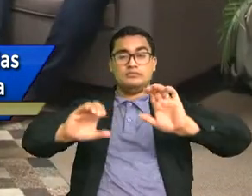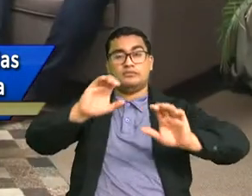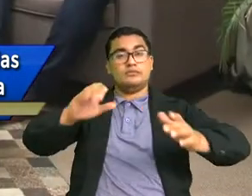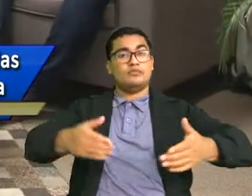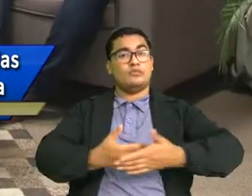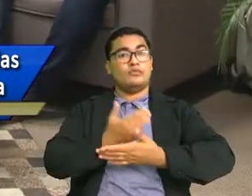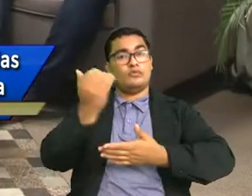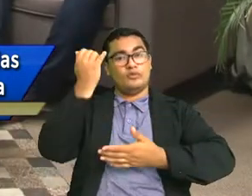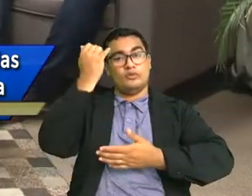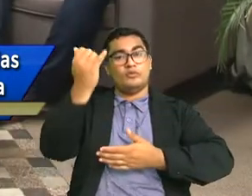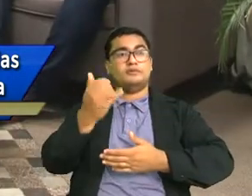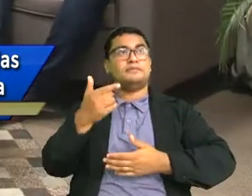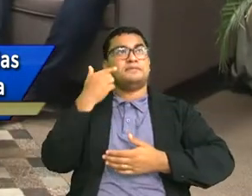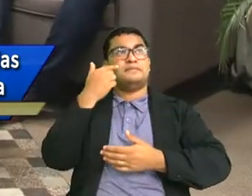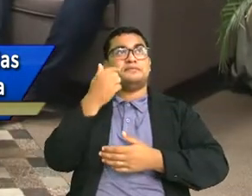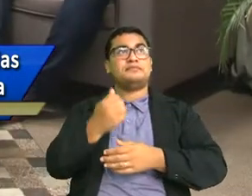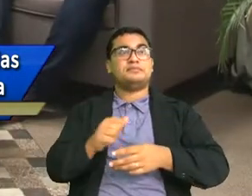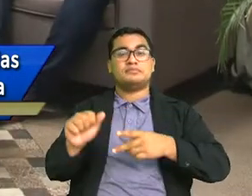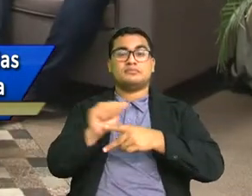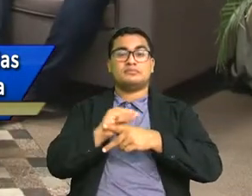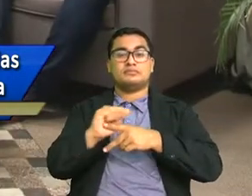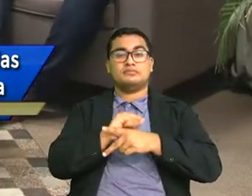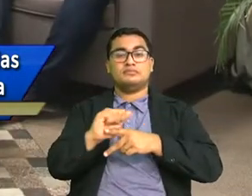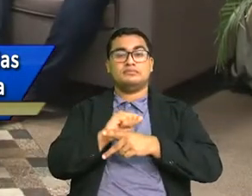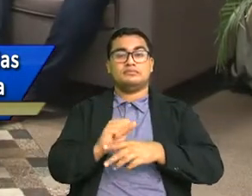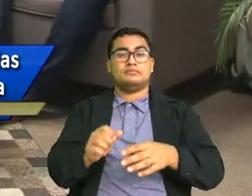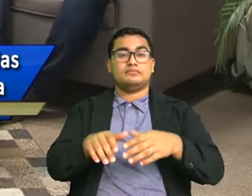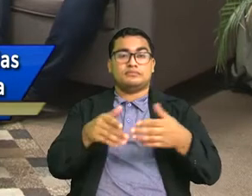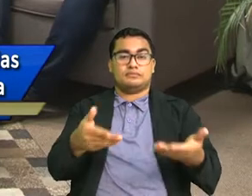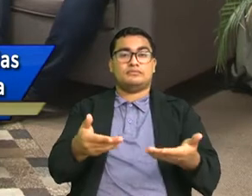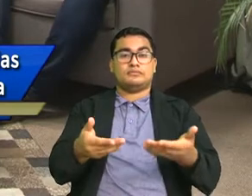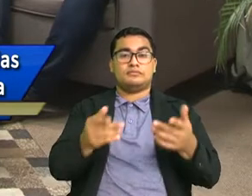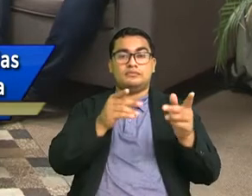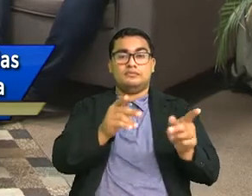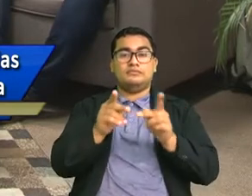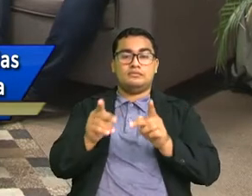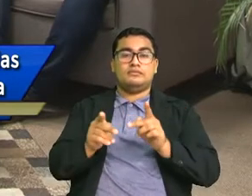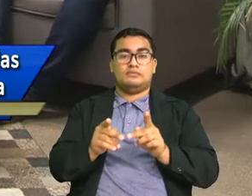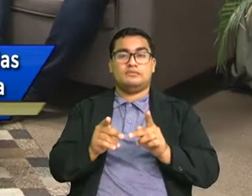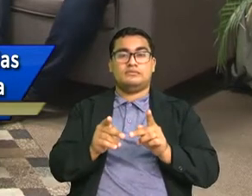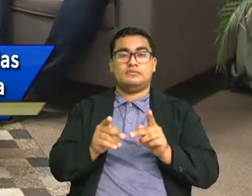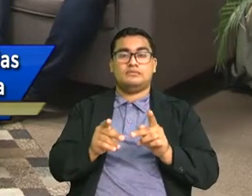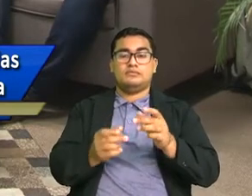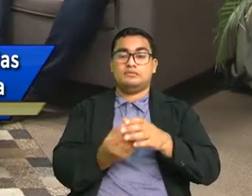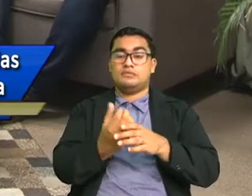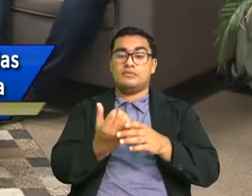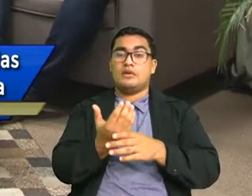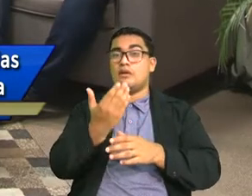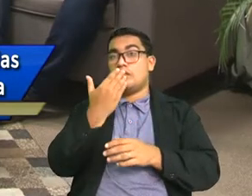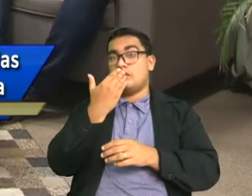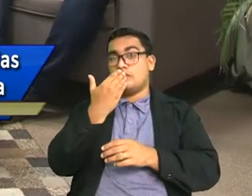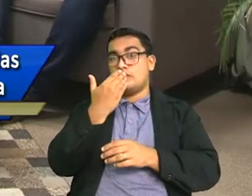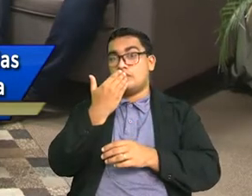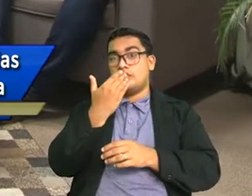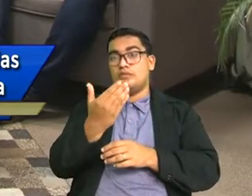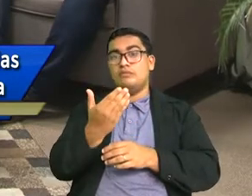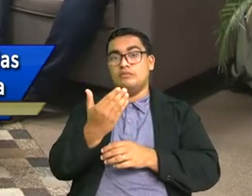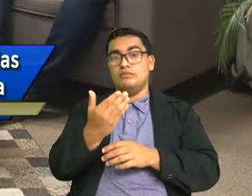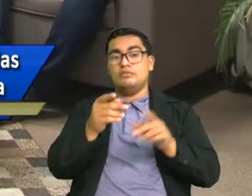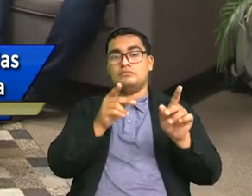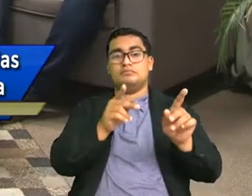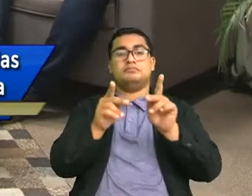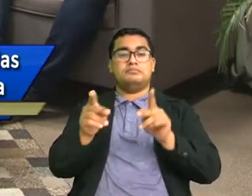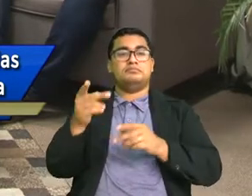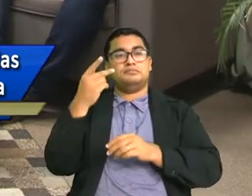decir los conocimientos se aplican en algo y son útiles cuando el productor ya le ve un beneficio si el productor mira que